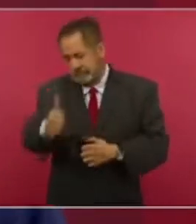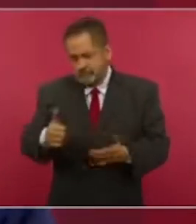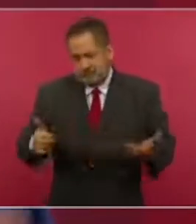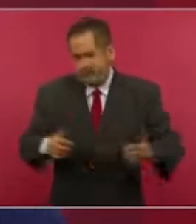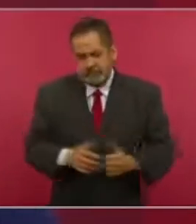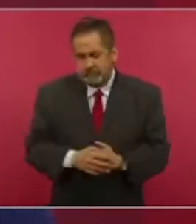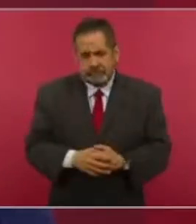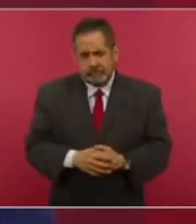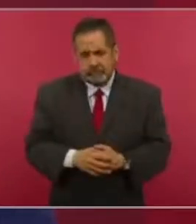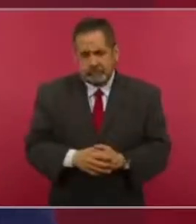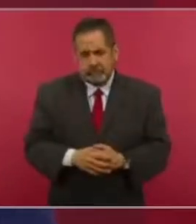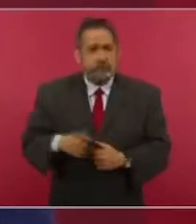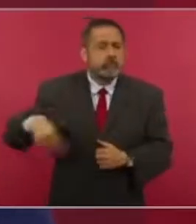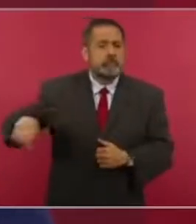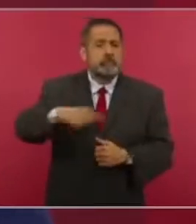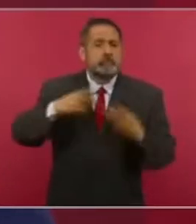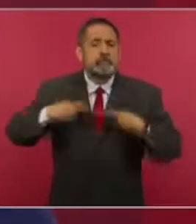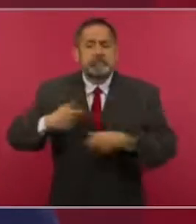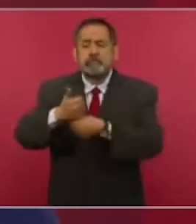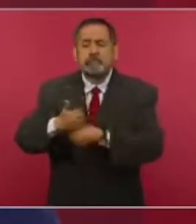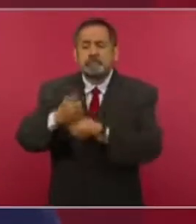Y los inocentes,